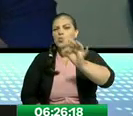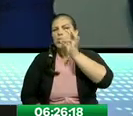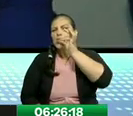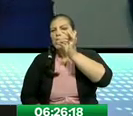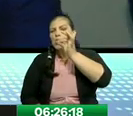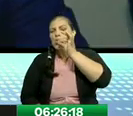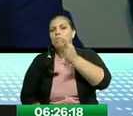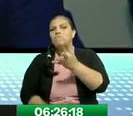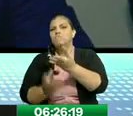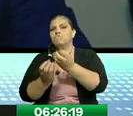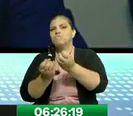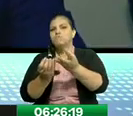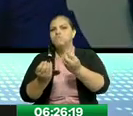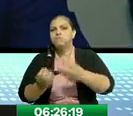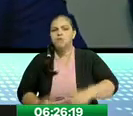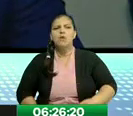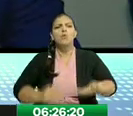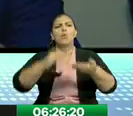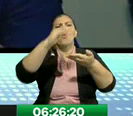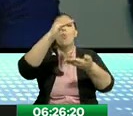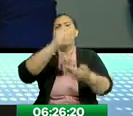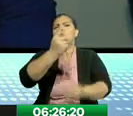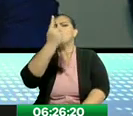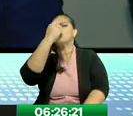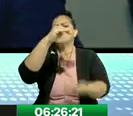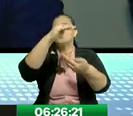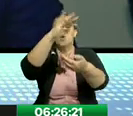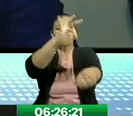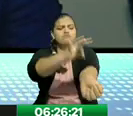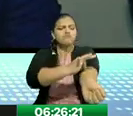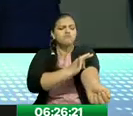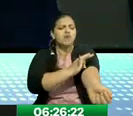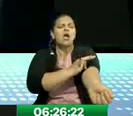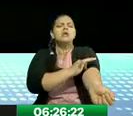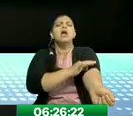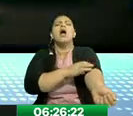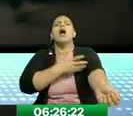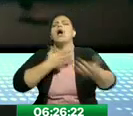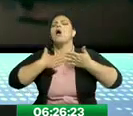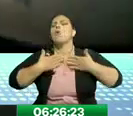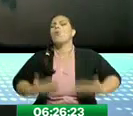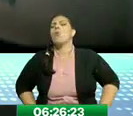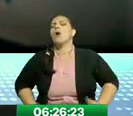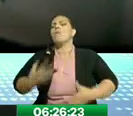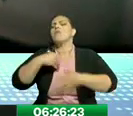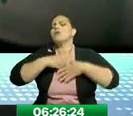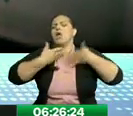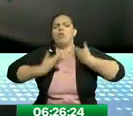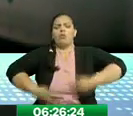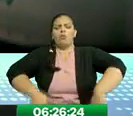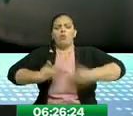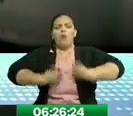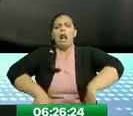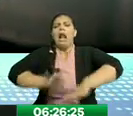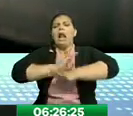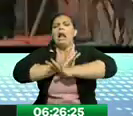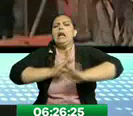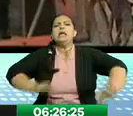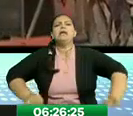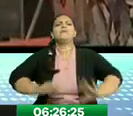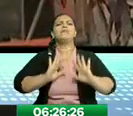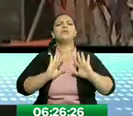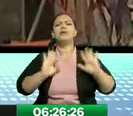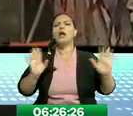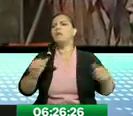suerito, está mintiendo. Es un solemne y gran mentiroso. Esto tiene que ser, los